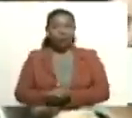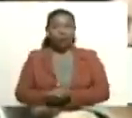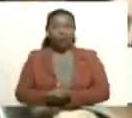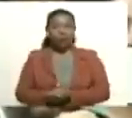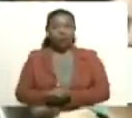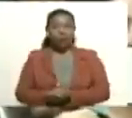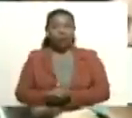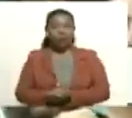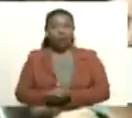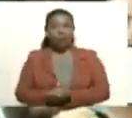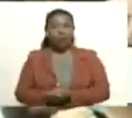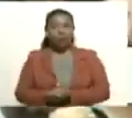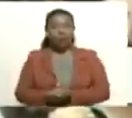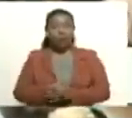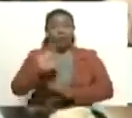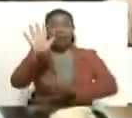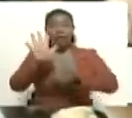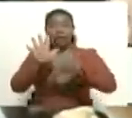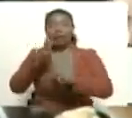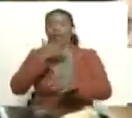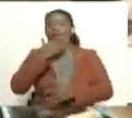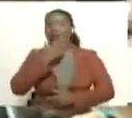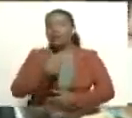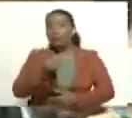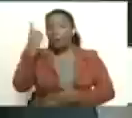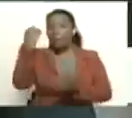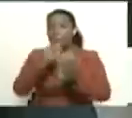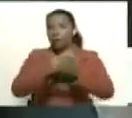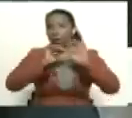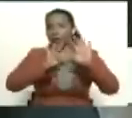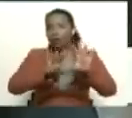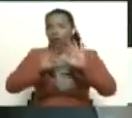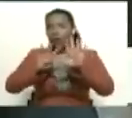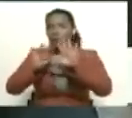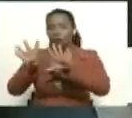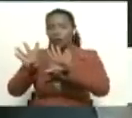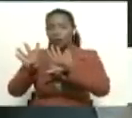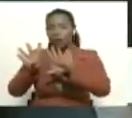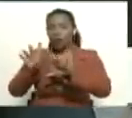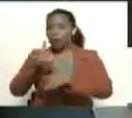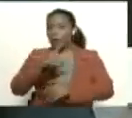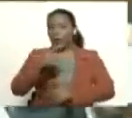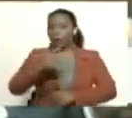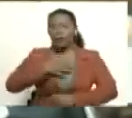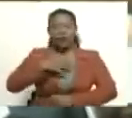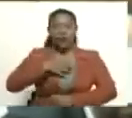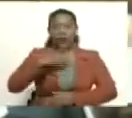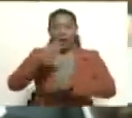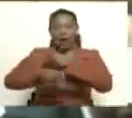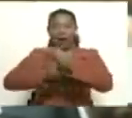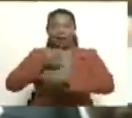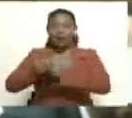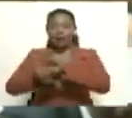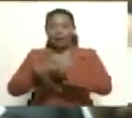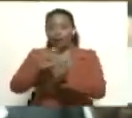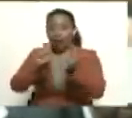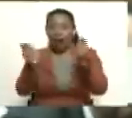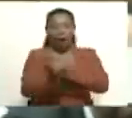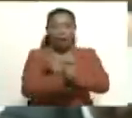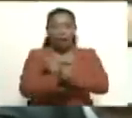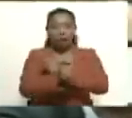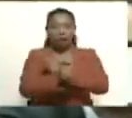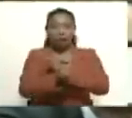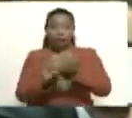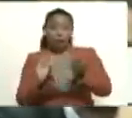y venezolana, el 15 de diciembre de 1999 no se los permitía. Y se hicieron un estatuto